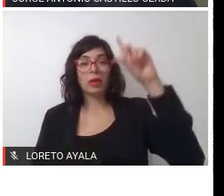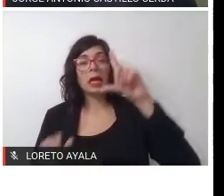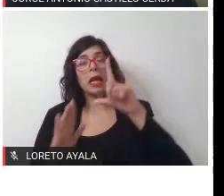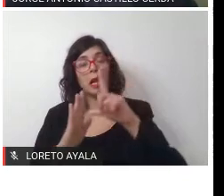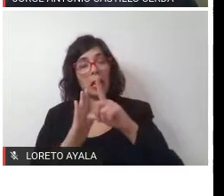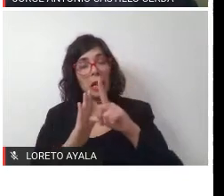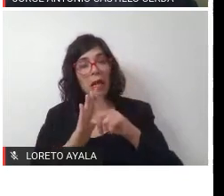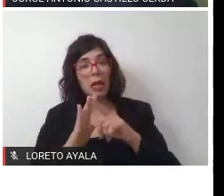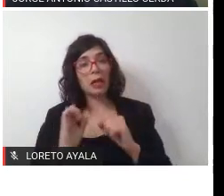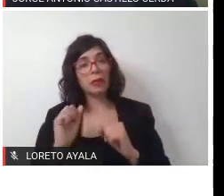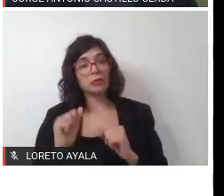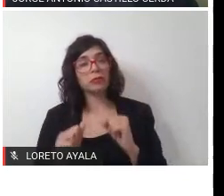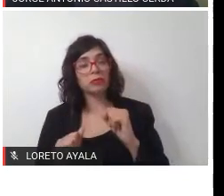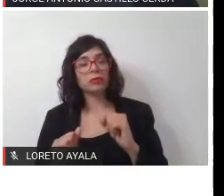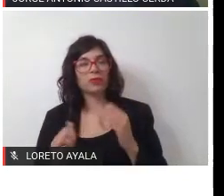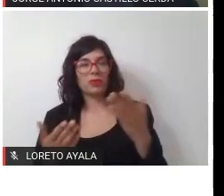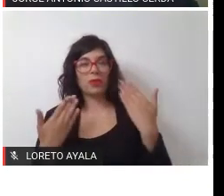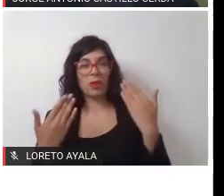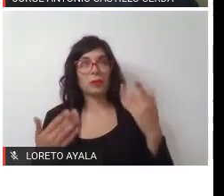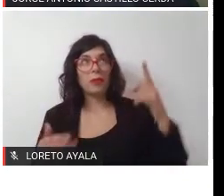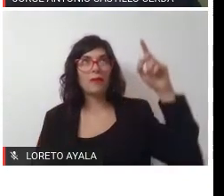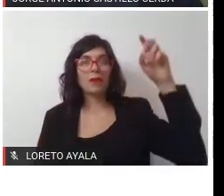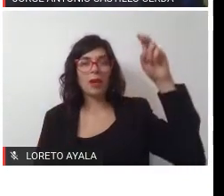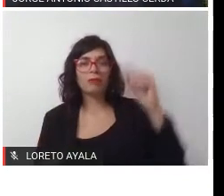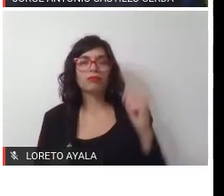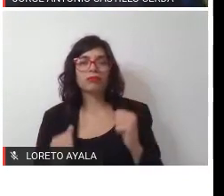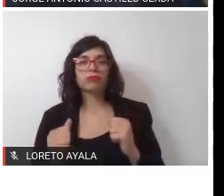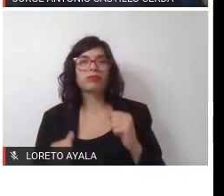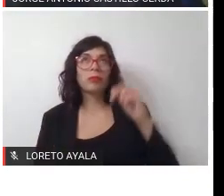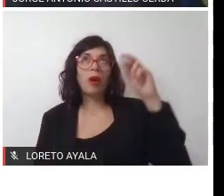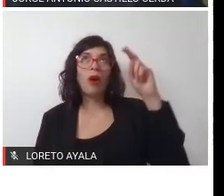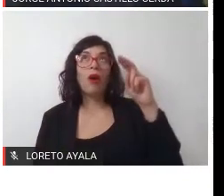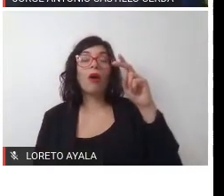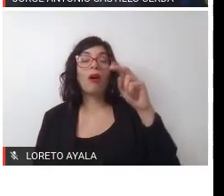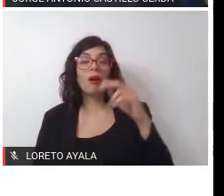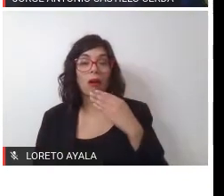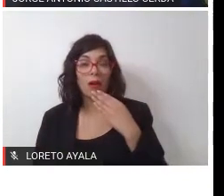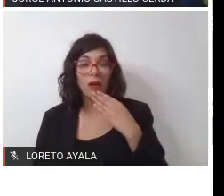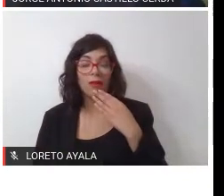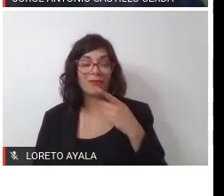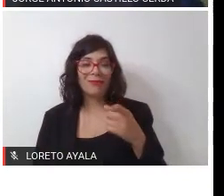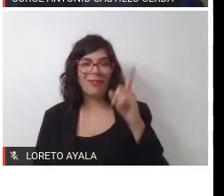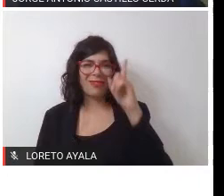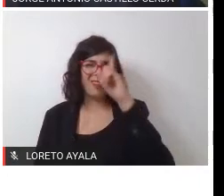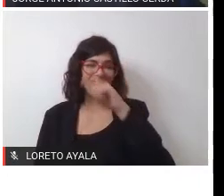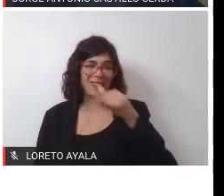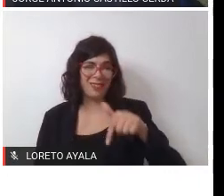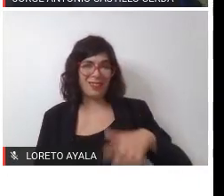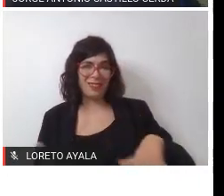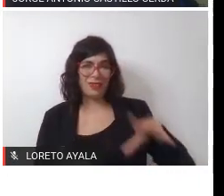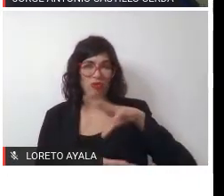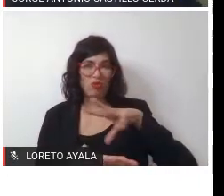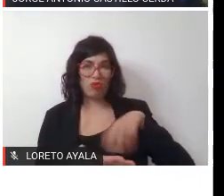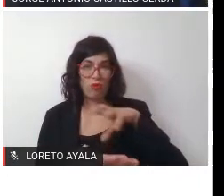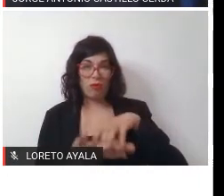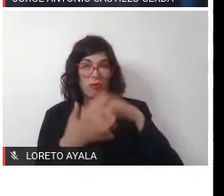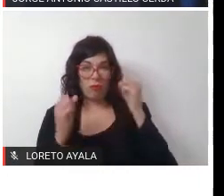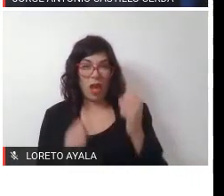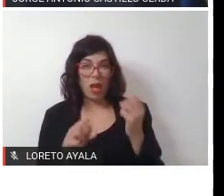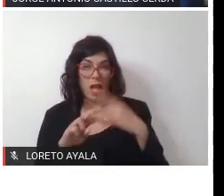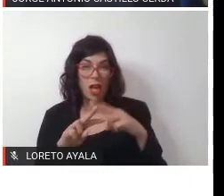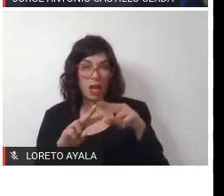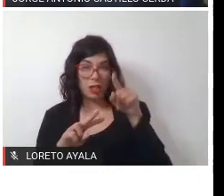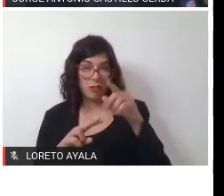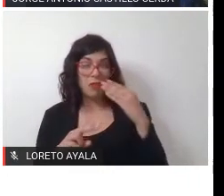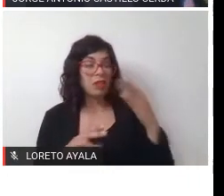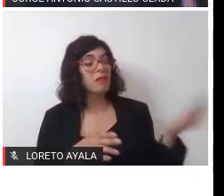Lentamente, porque había mucho calor, pero venían trotando. Es difícil que el mundo urbano pueda tener esa facultad de sacar